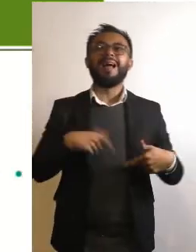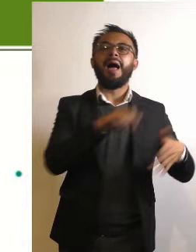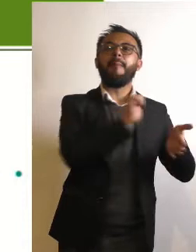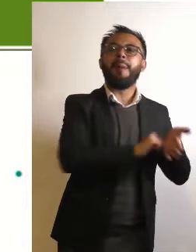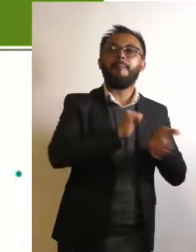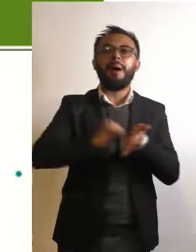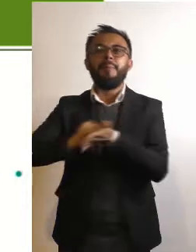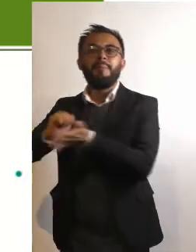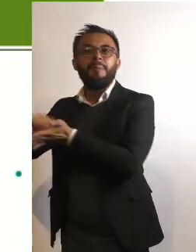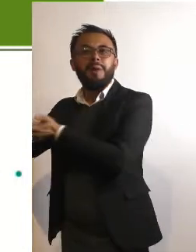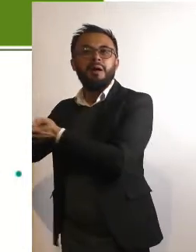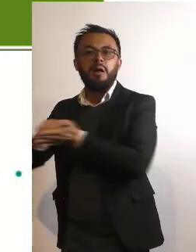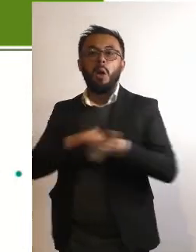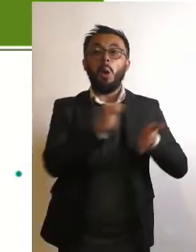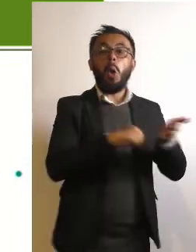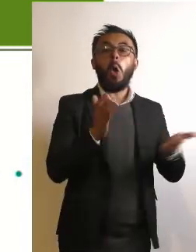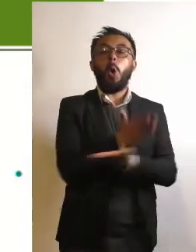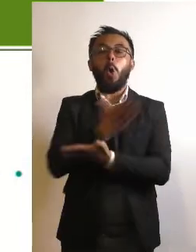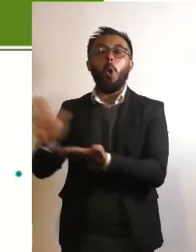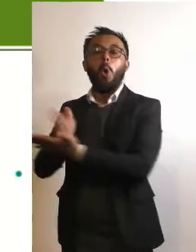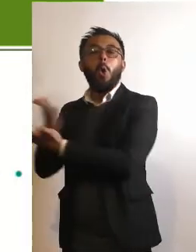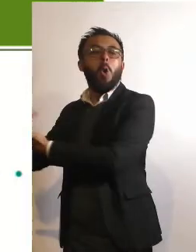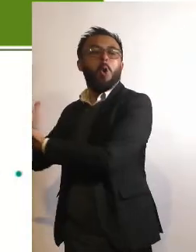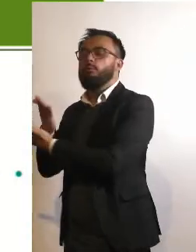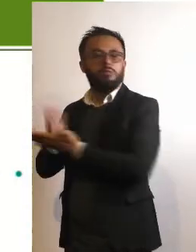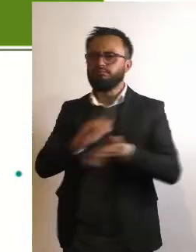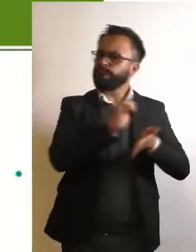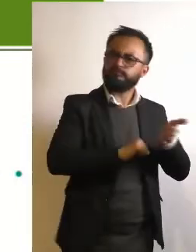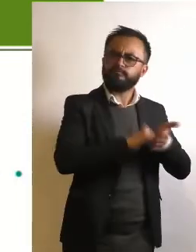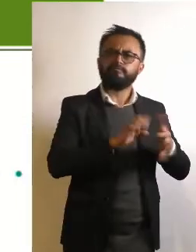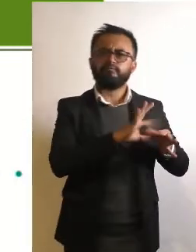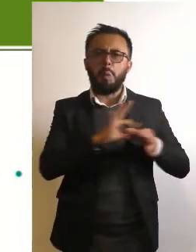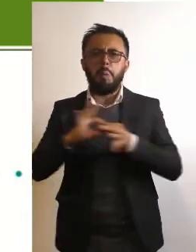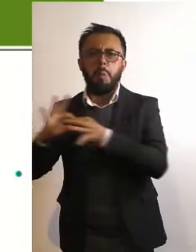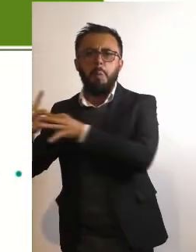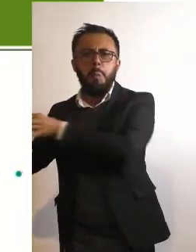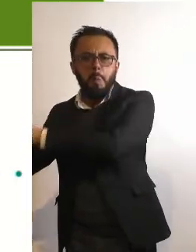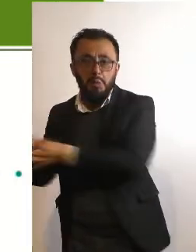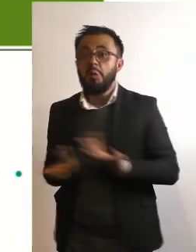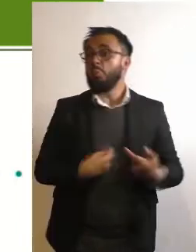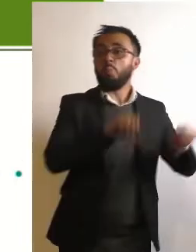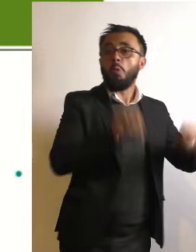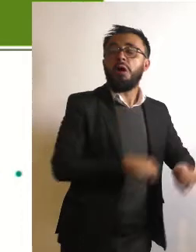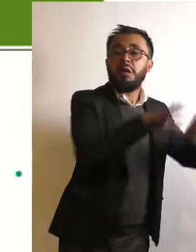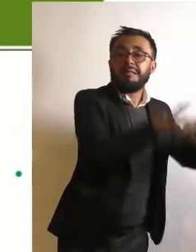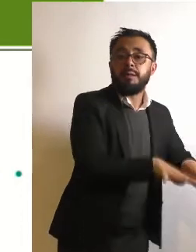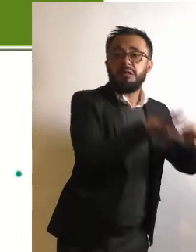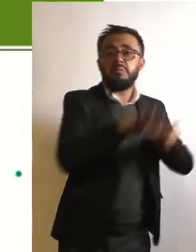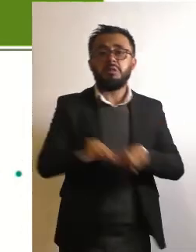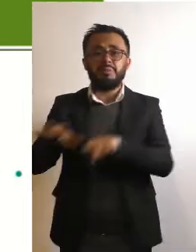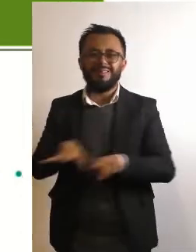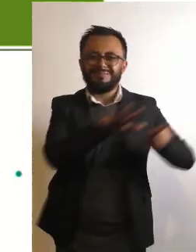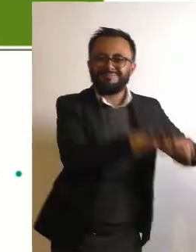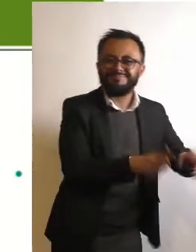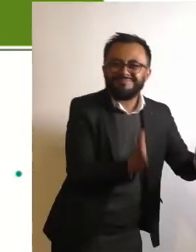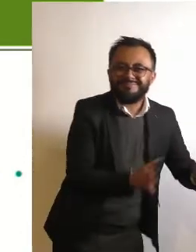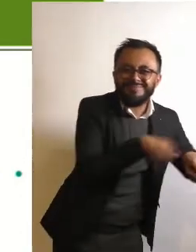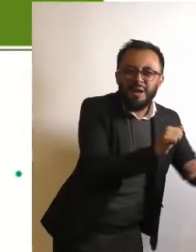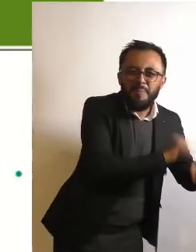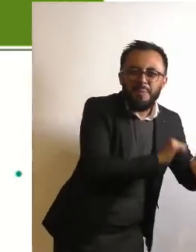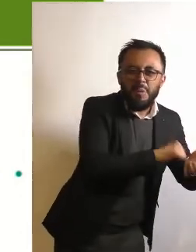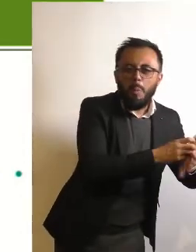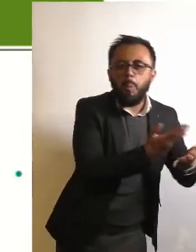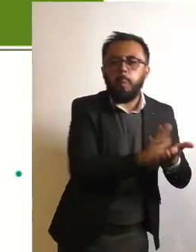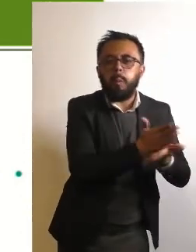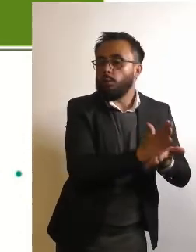bien fuese a nivel del mismo semestre o de manera interdisciplinaria, mediante la estructuración de